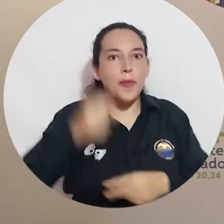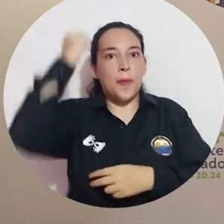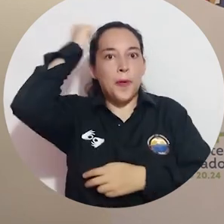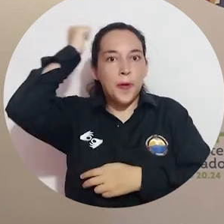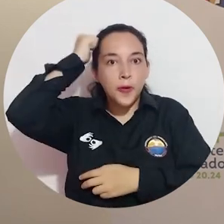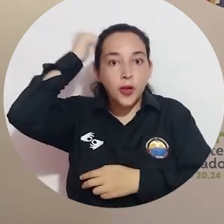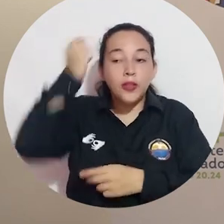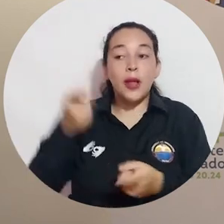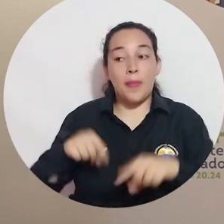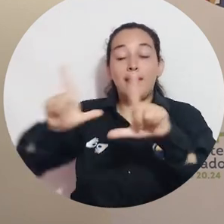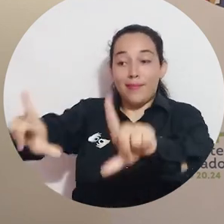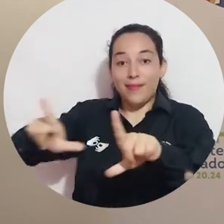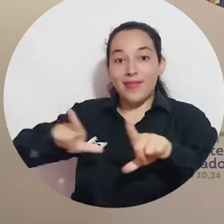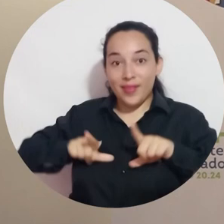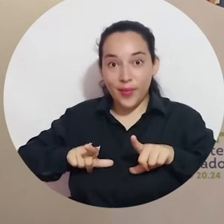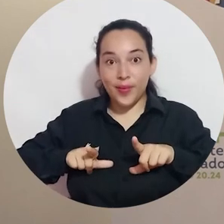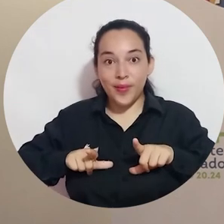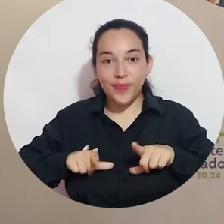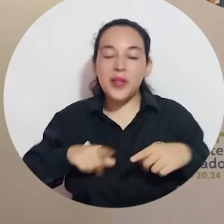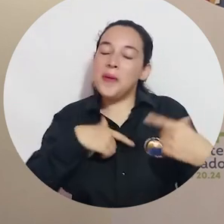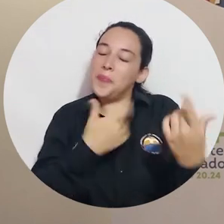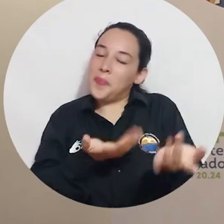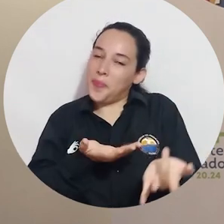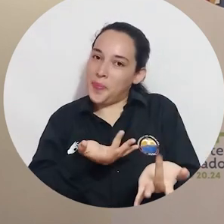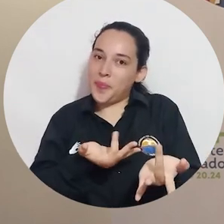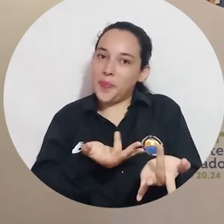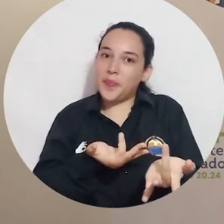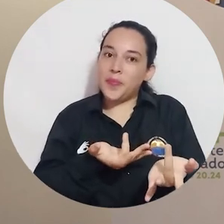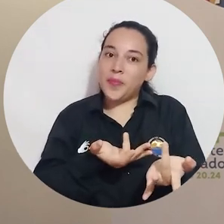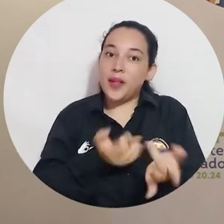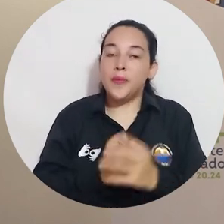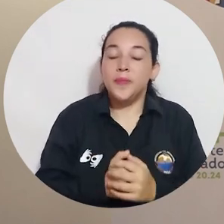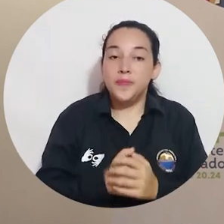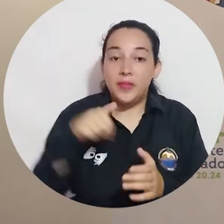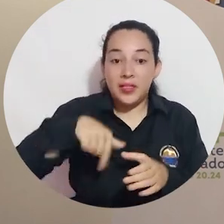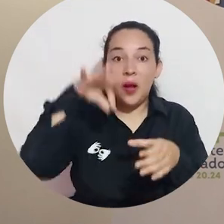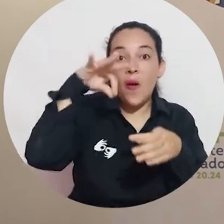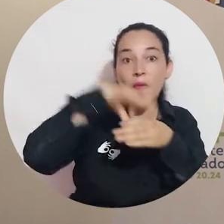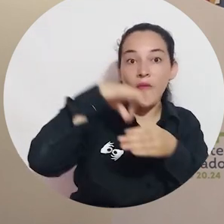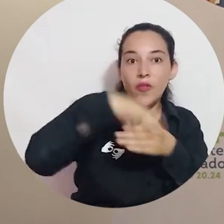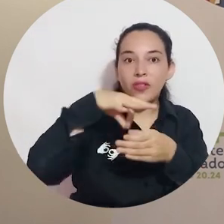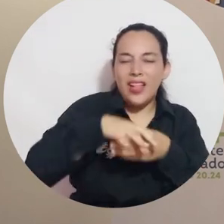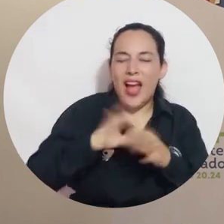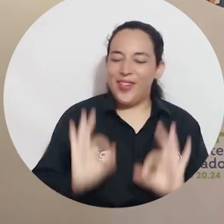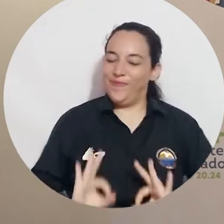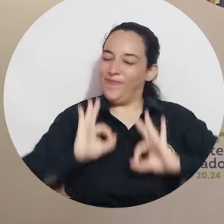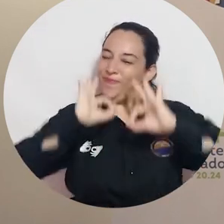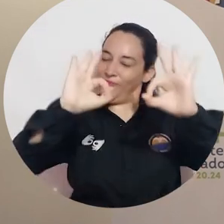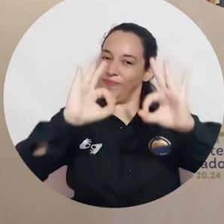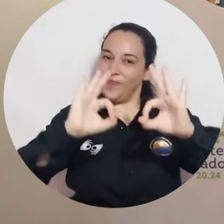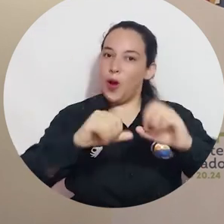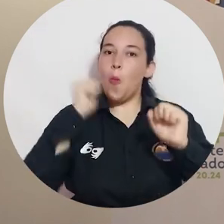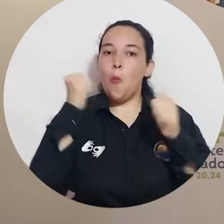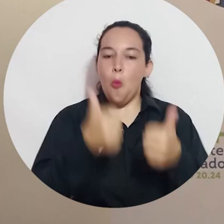todos los estamentos, estudiantes, docentes y graduados, y esperamos que estas